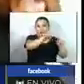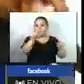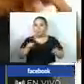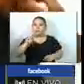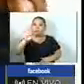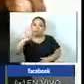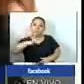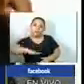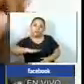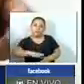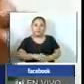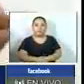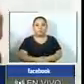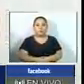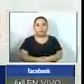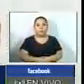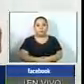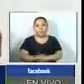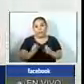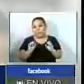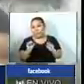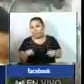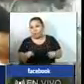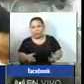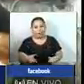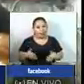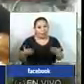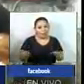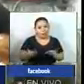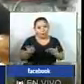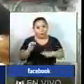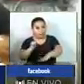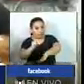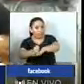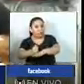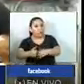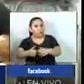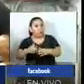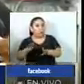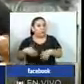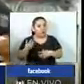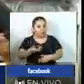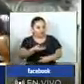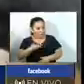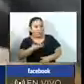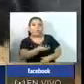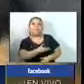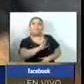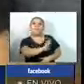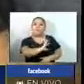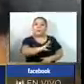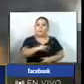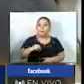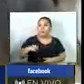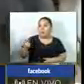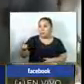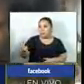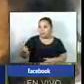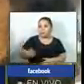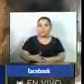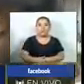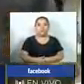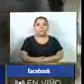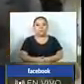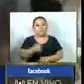todo lo que nos lleva a poder proyectarnos a un negocio es la economía de nuestra familia y cuando